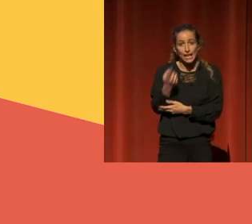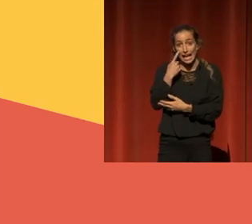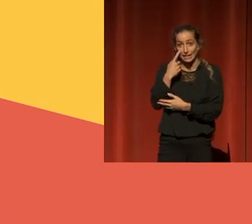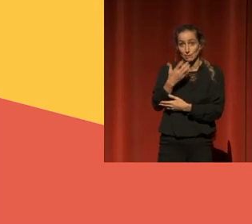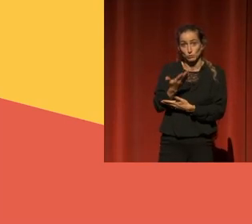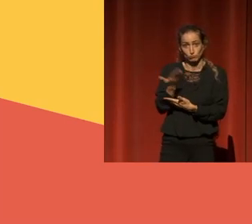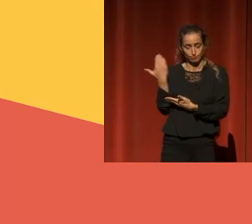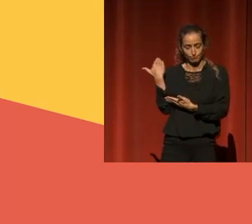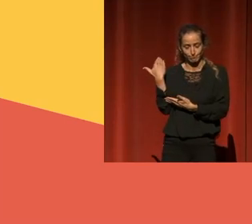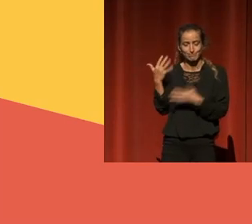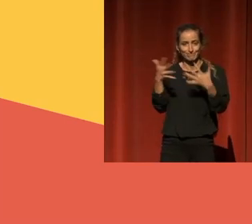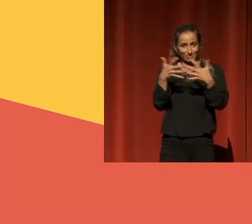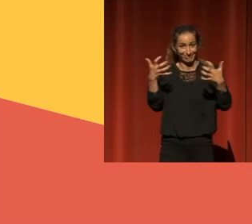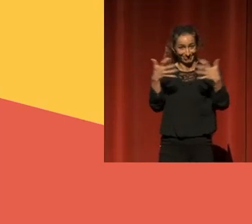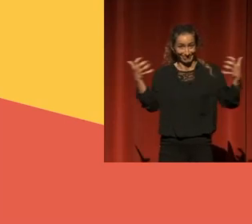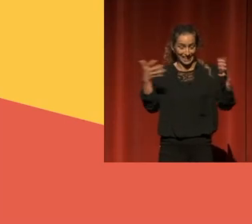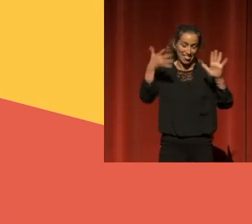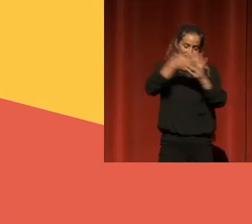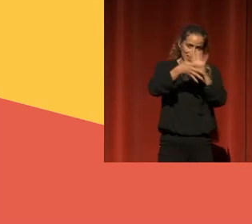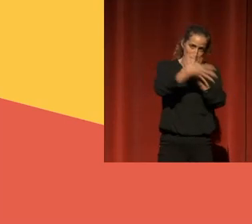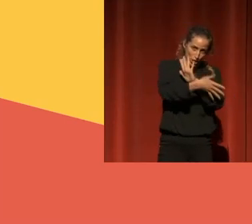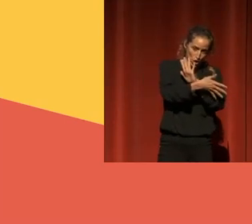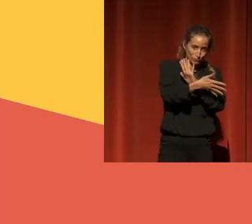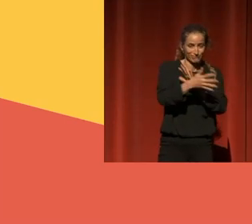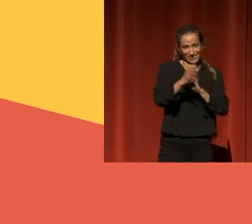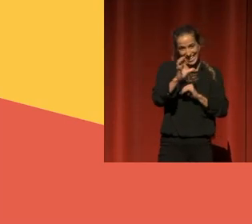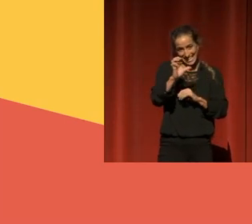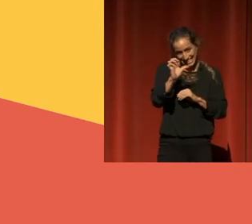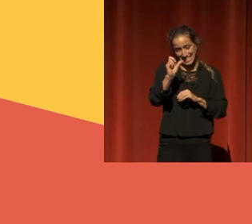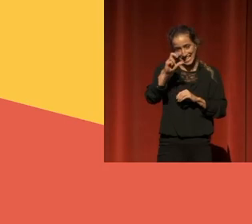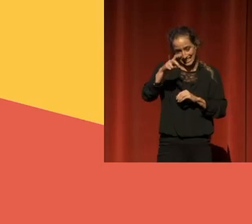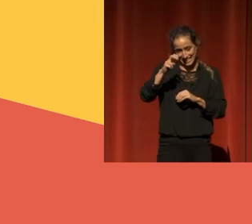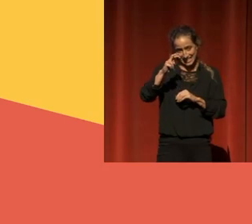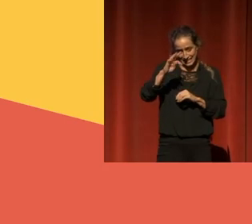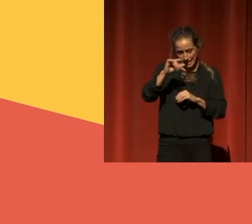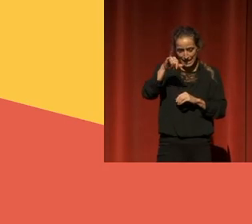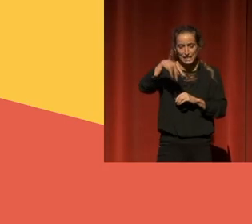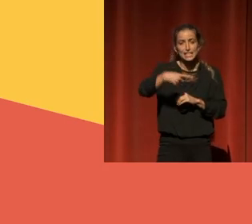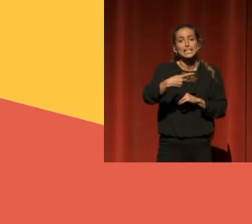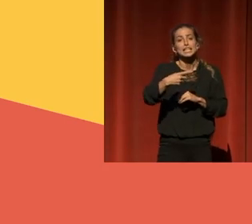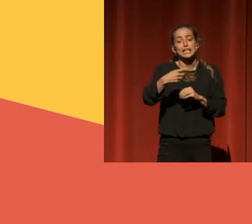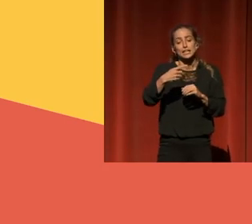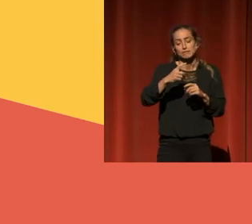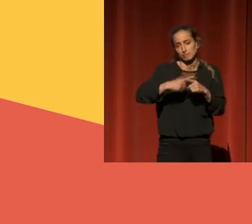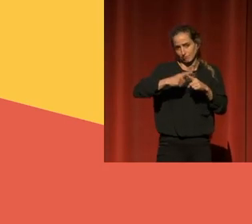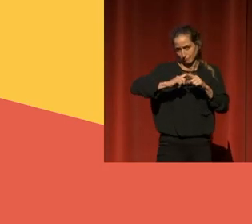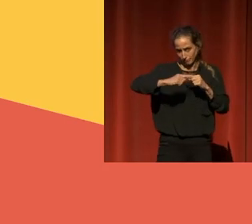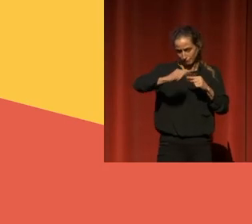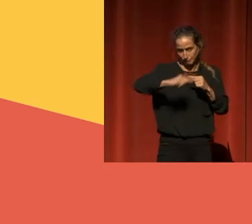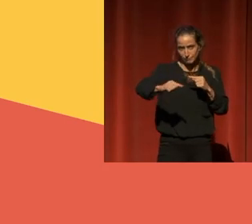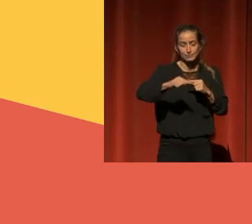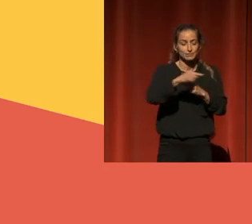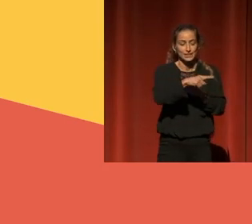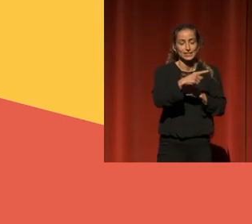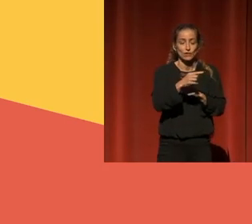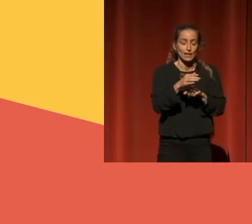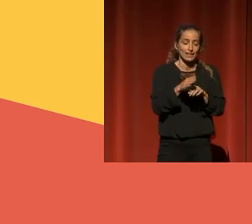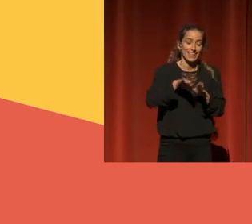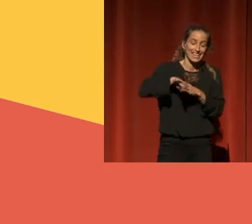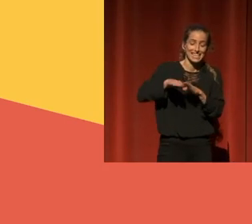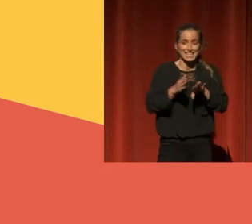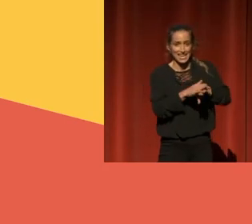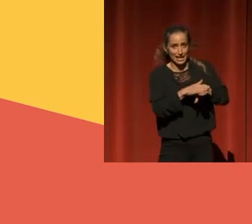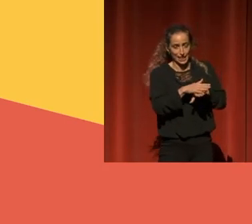del del seting y a la derecha y a la izquierda he querido poner casos que están continuamente en los medios